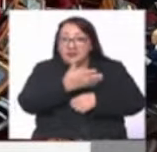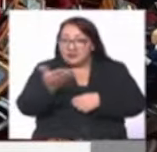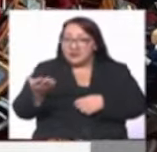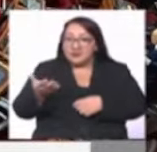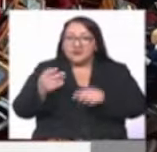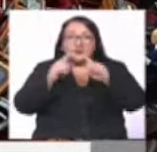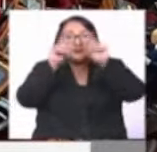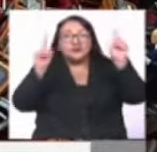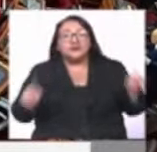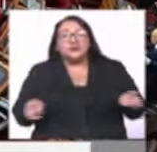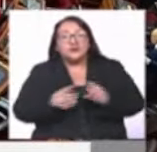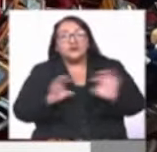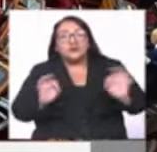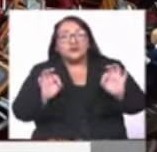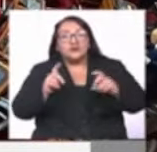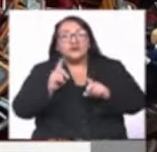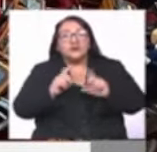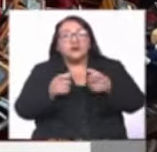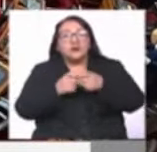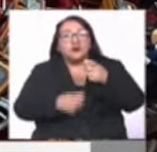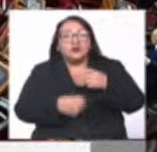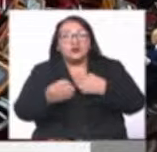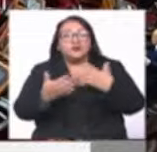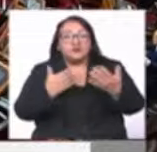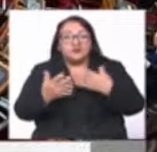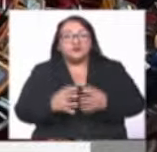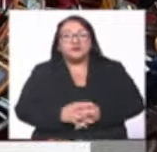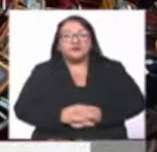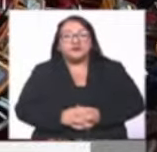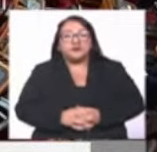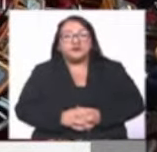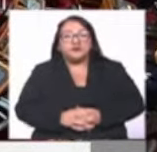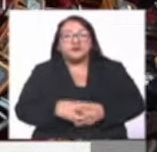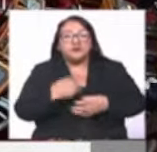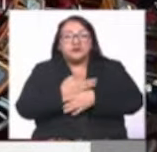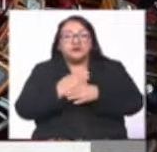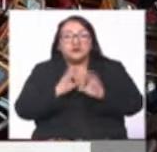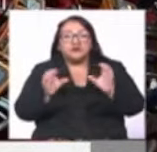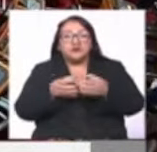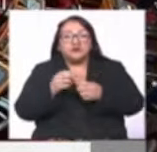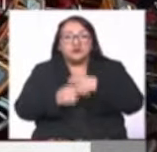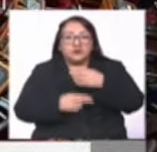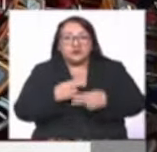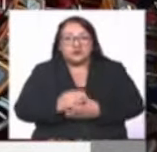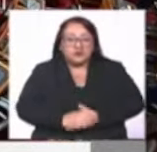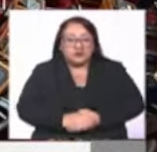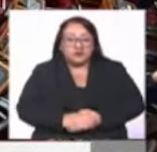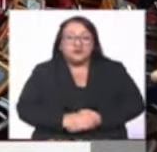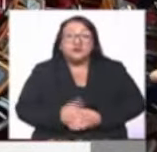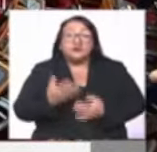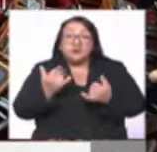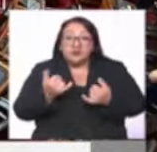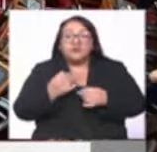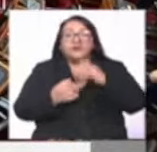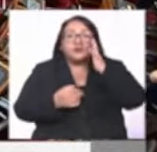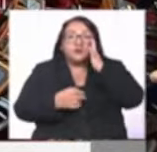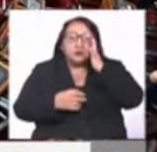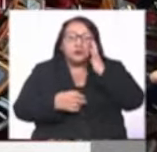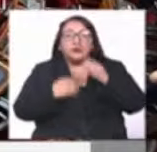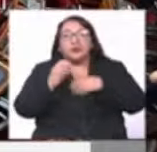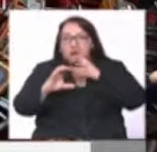tablero electrónico de los parlamentarios que conforman la representación nacional vamos a retomar